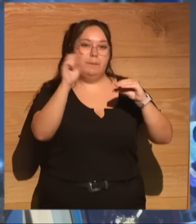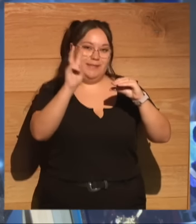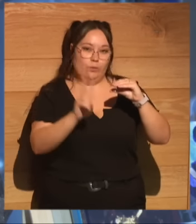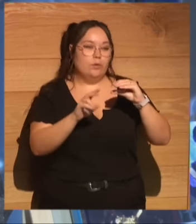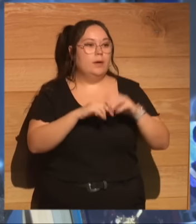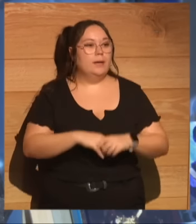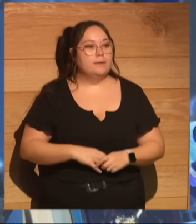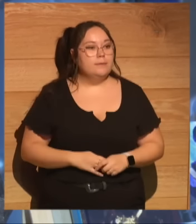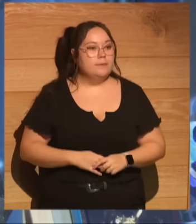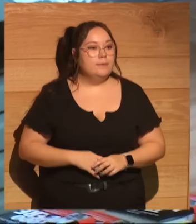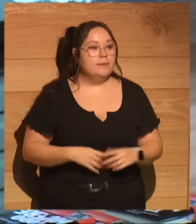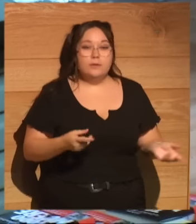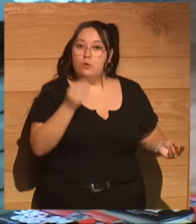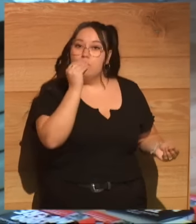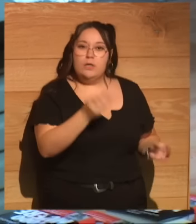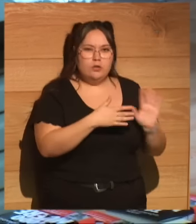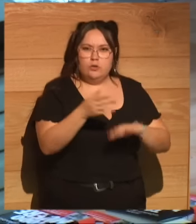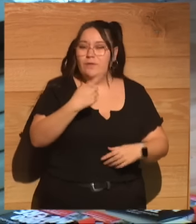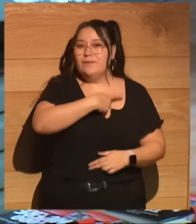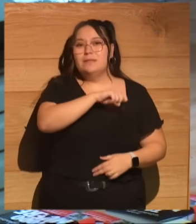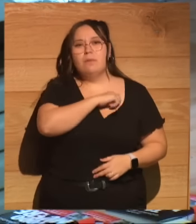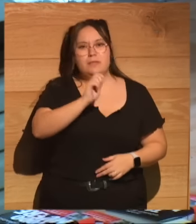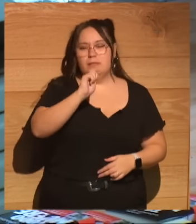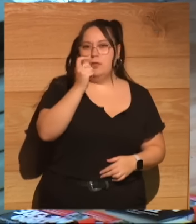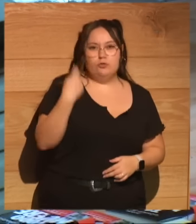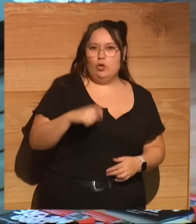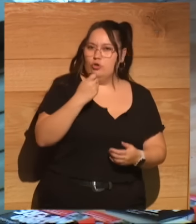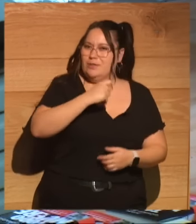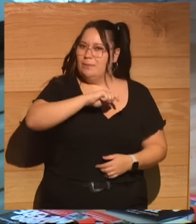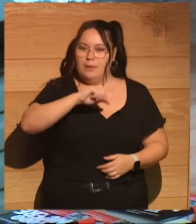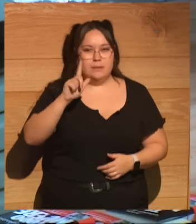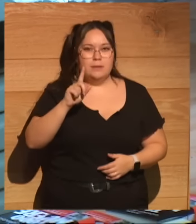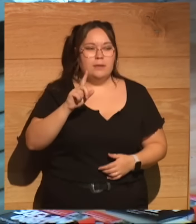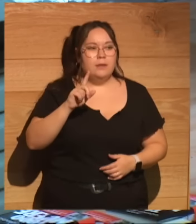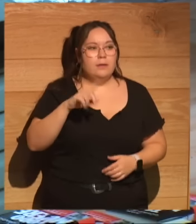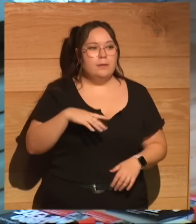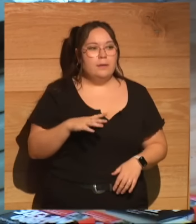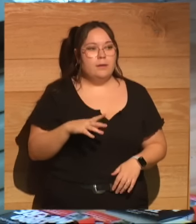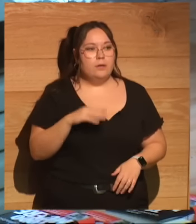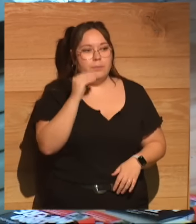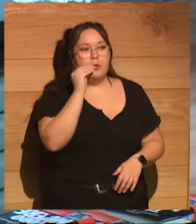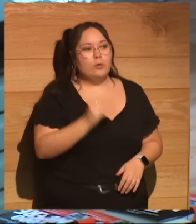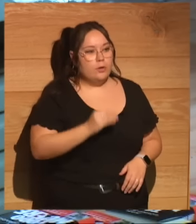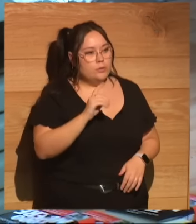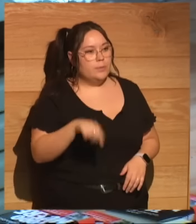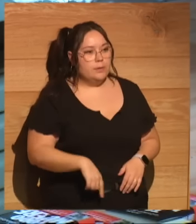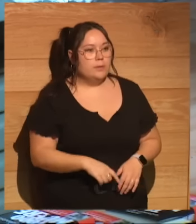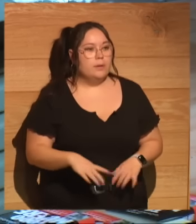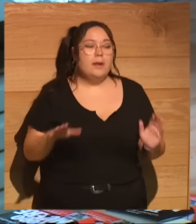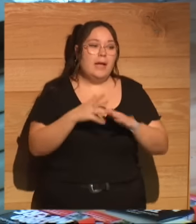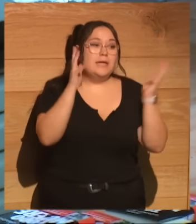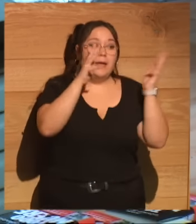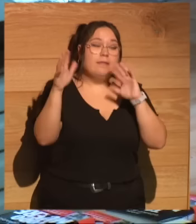nada menos. Que son los más caros de España, a lo mejor. Los más ricos, no, los hay más caros. Ah, los hay más caros. Pero según todas las